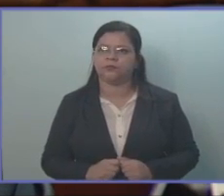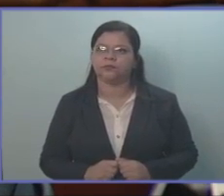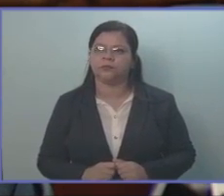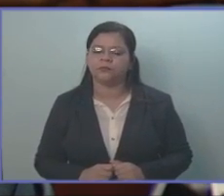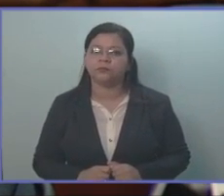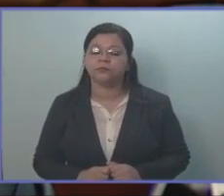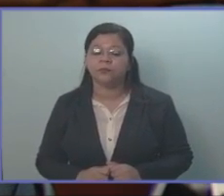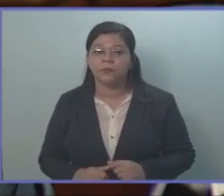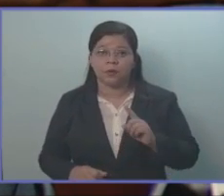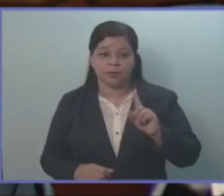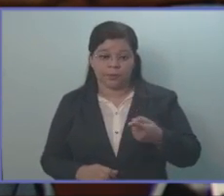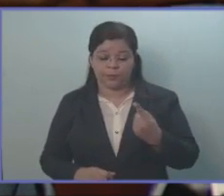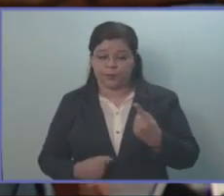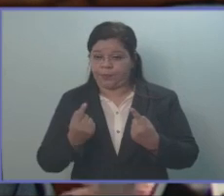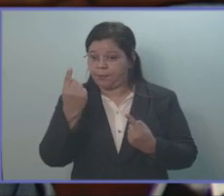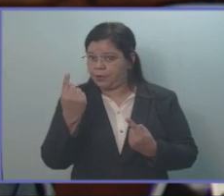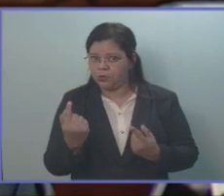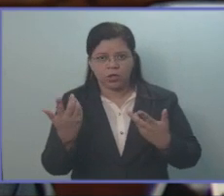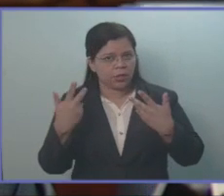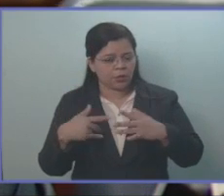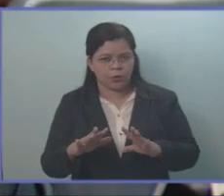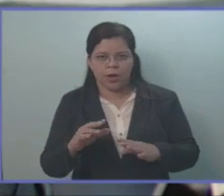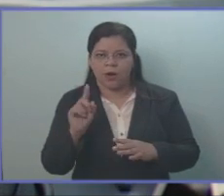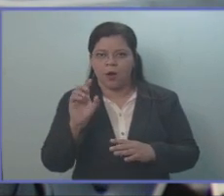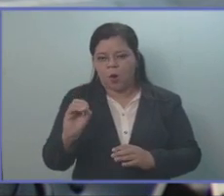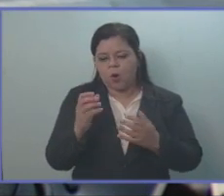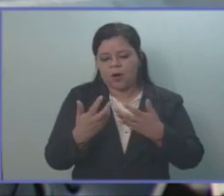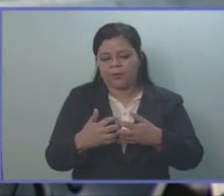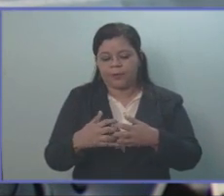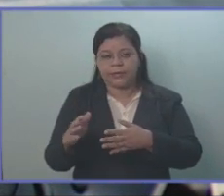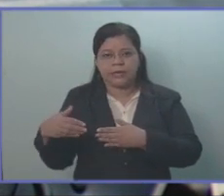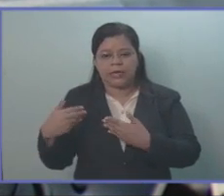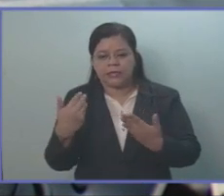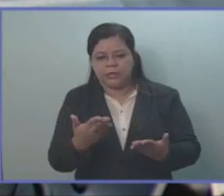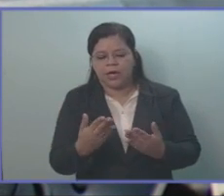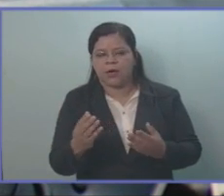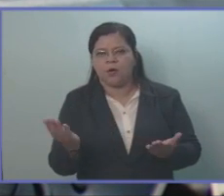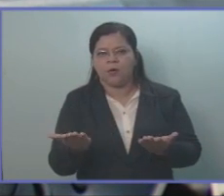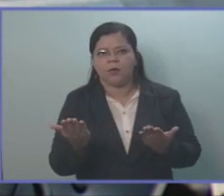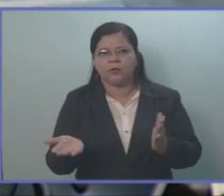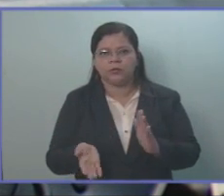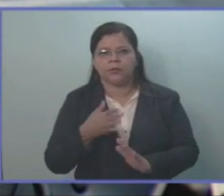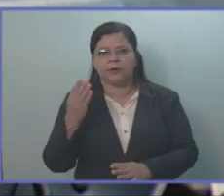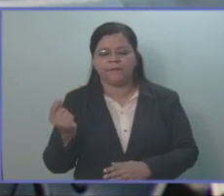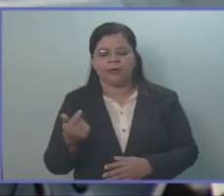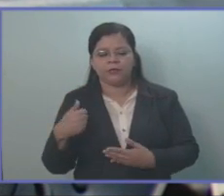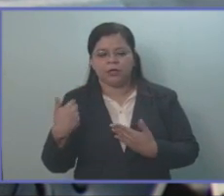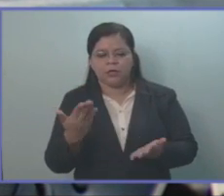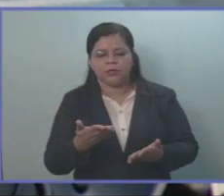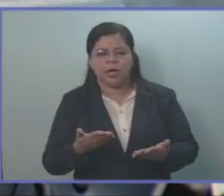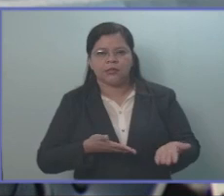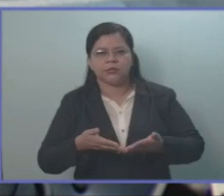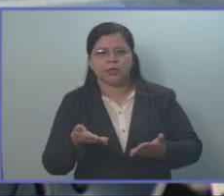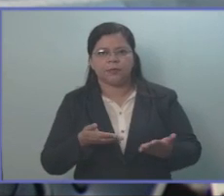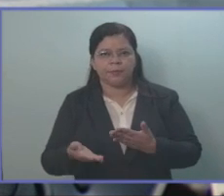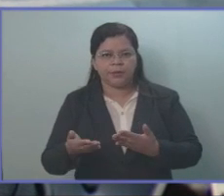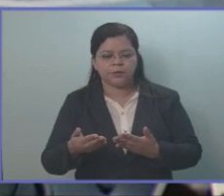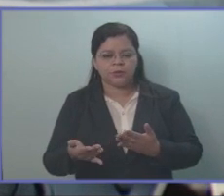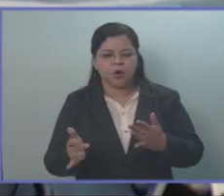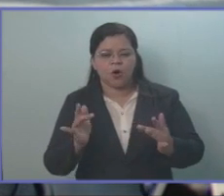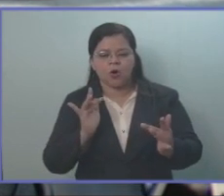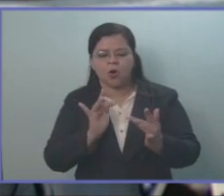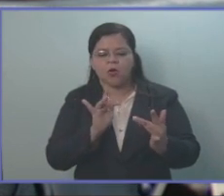Se prohíbe a las personas naturales y jurídicas proporcionar o facilitar señal de redes de